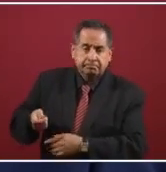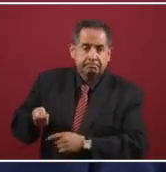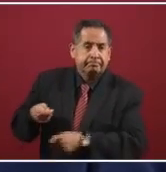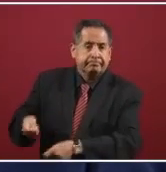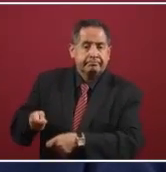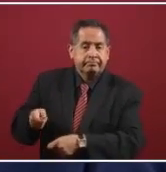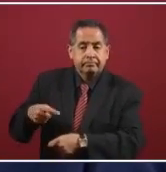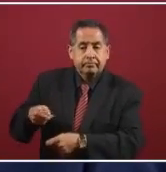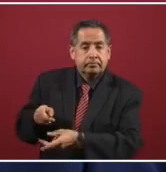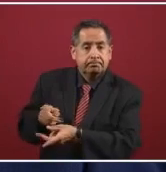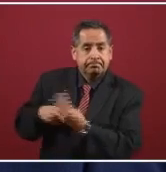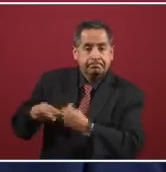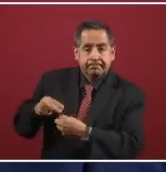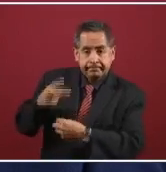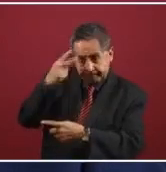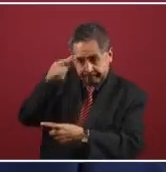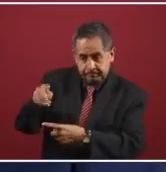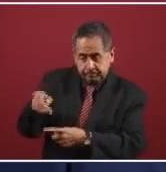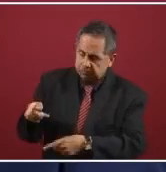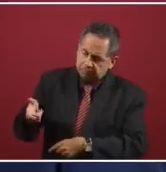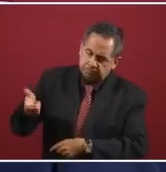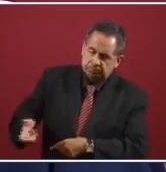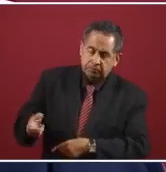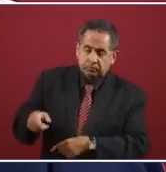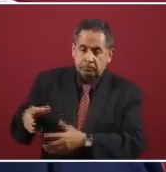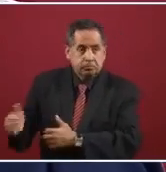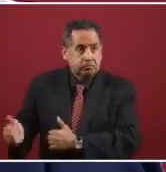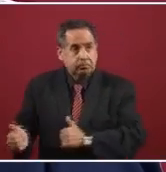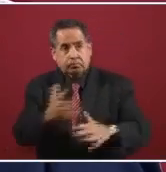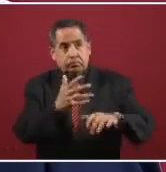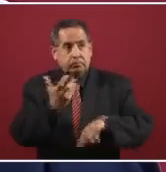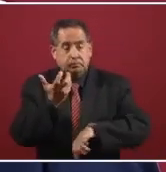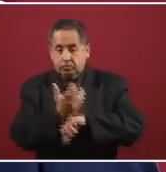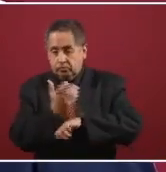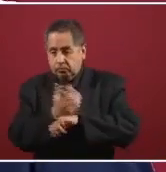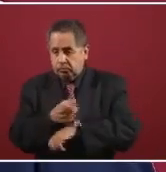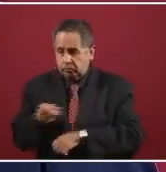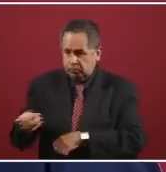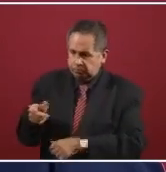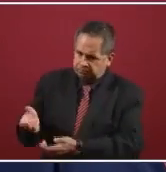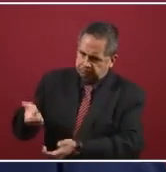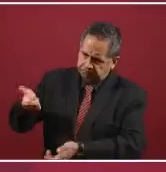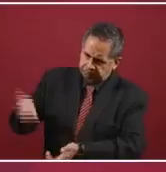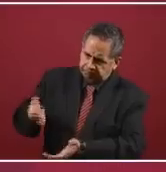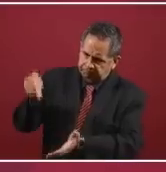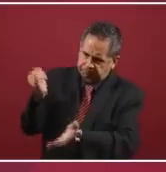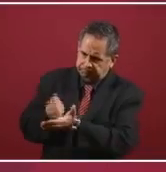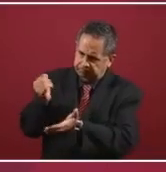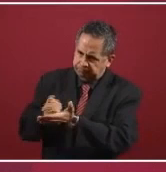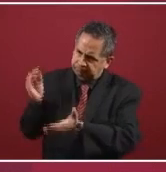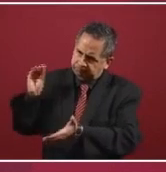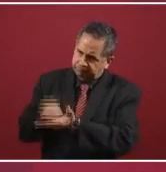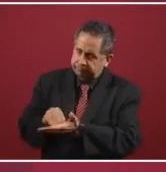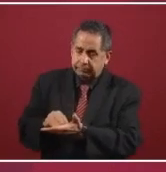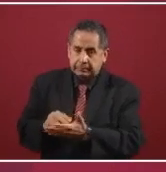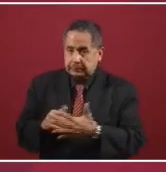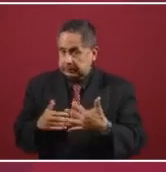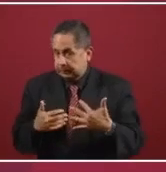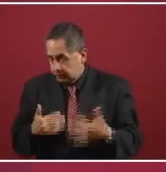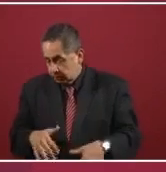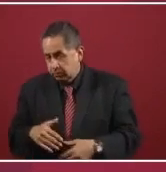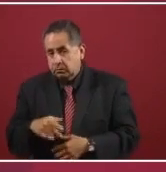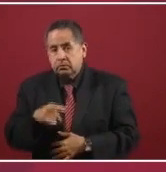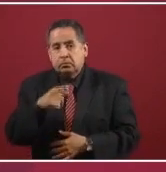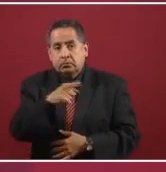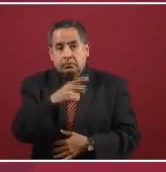los productos mexicanos que se venden en Estados Unidos, y eso